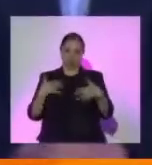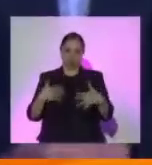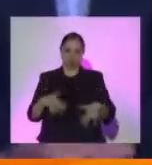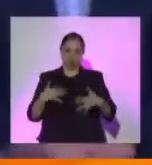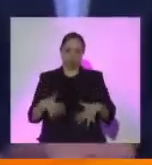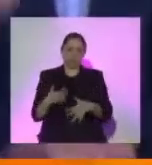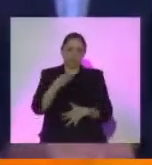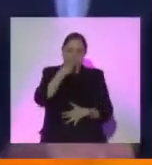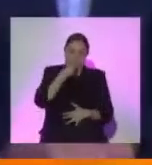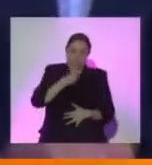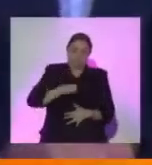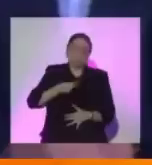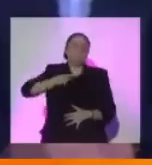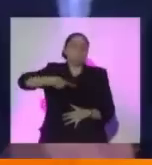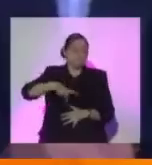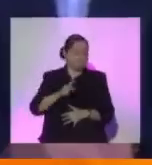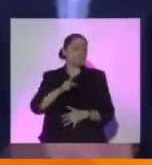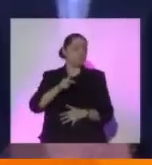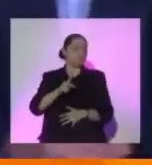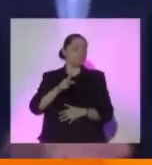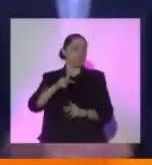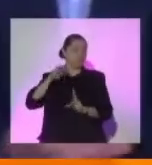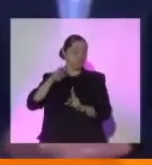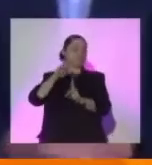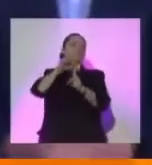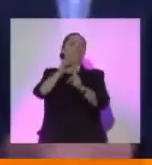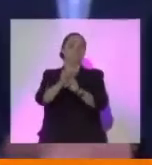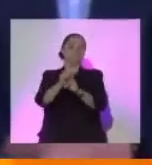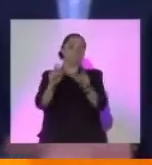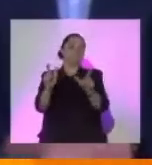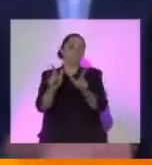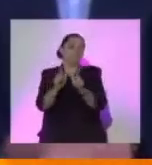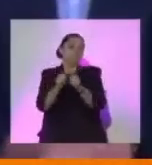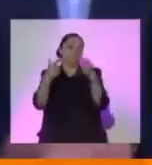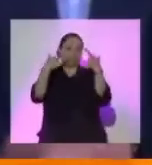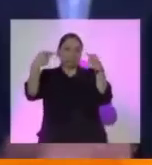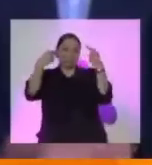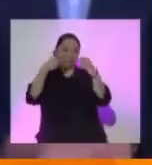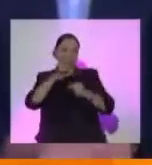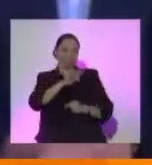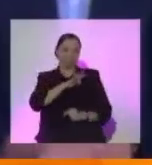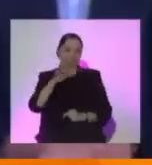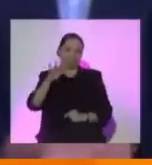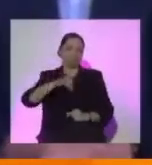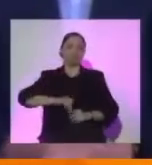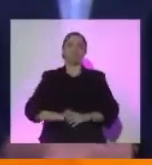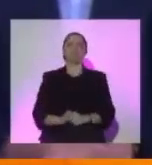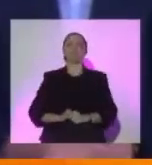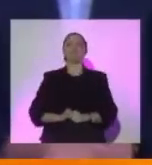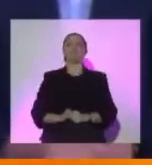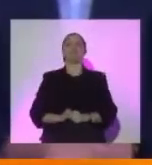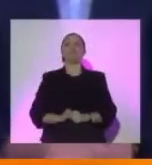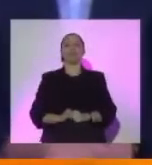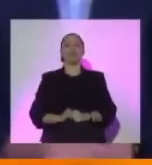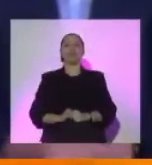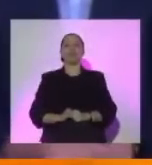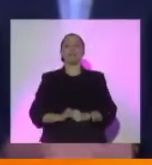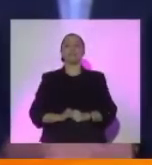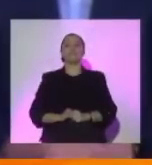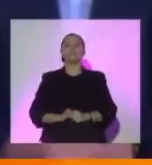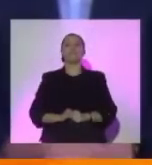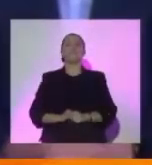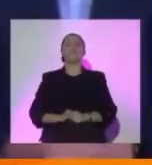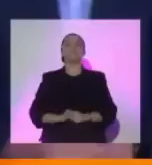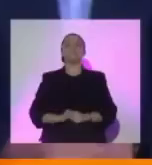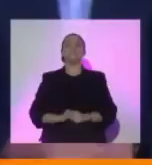Mont Sí sí sí Gómez mon Gómez mon que fue parte de un lobby de